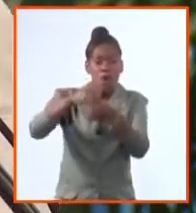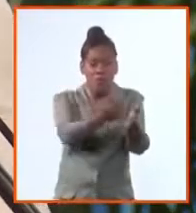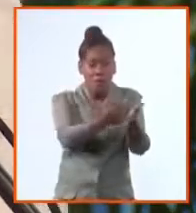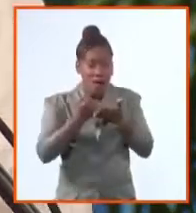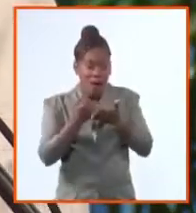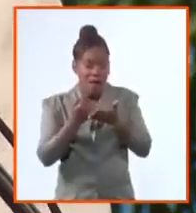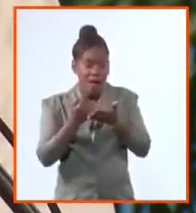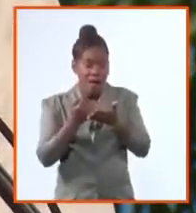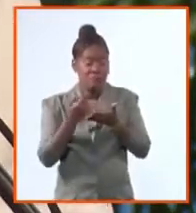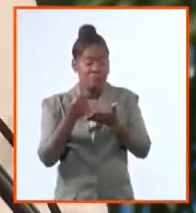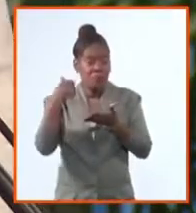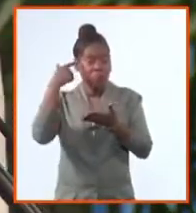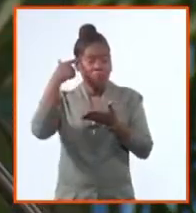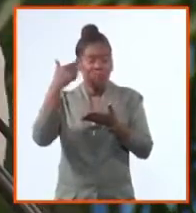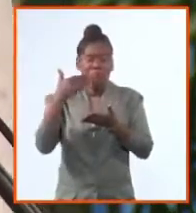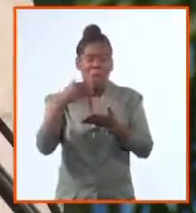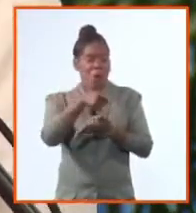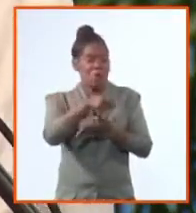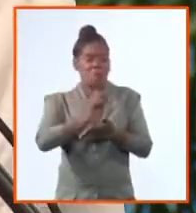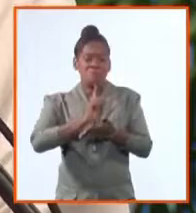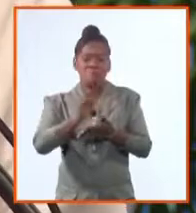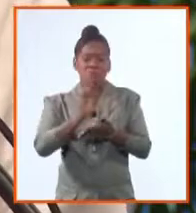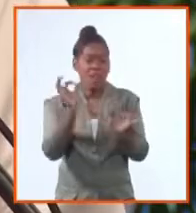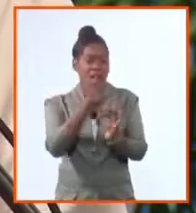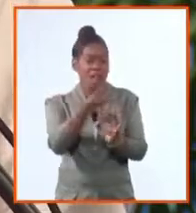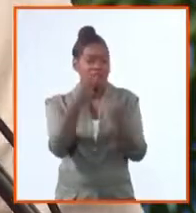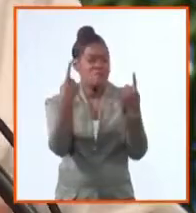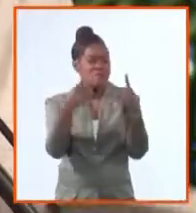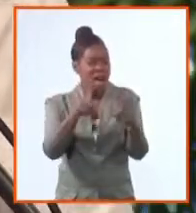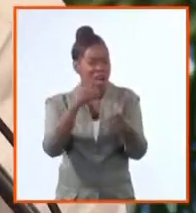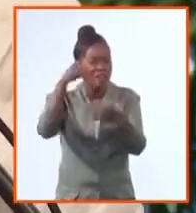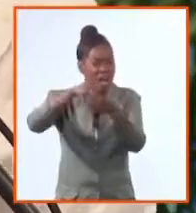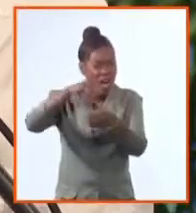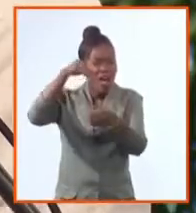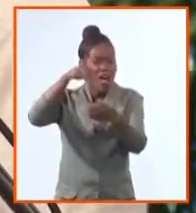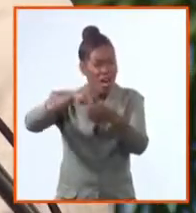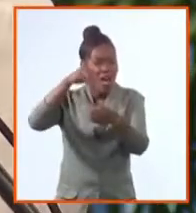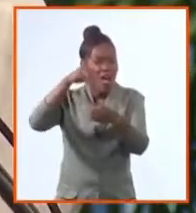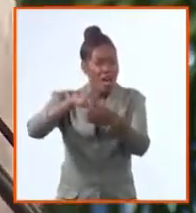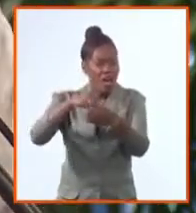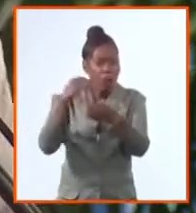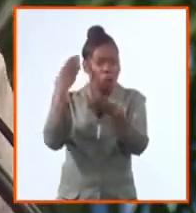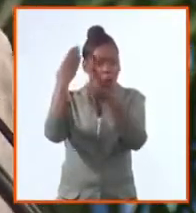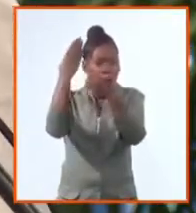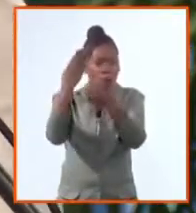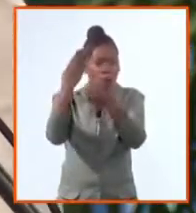que lleva conexión con las universidades, eso es lo que lleva protección del largo plazo, algo que